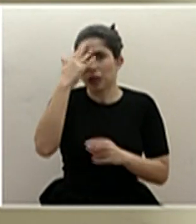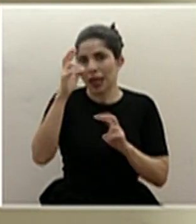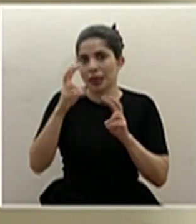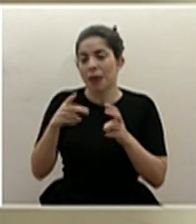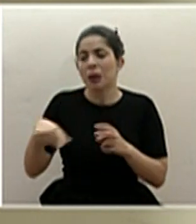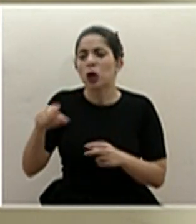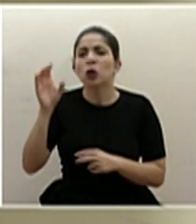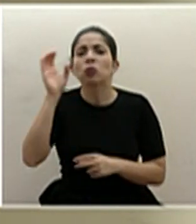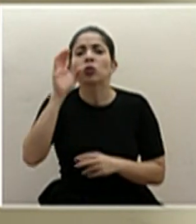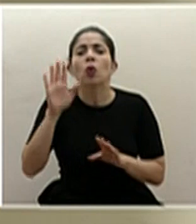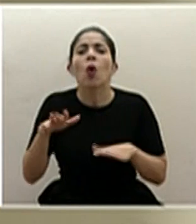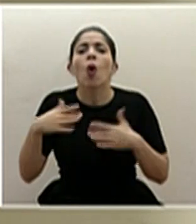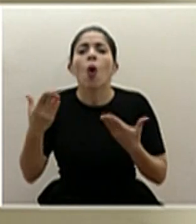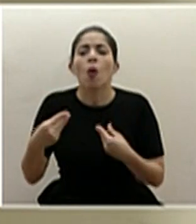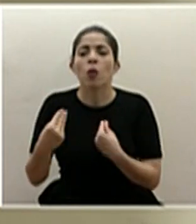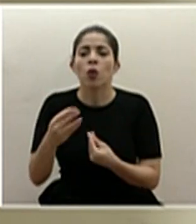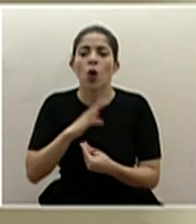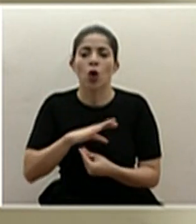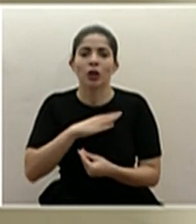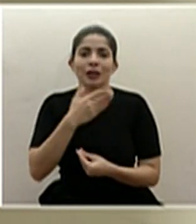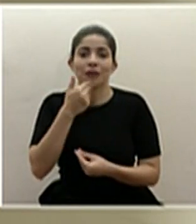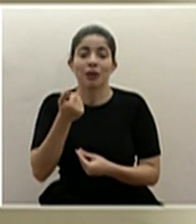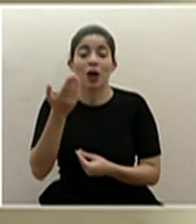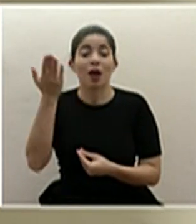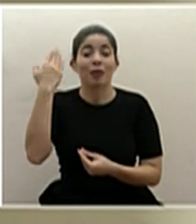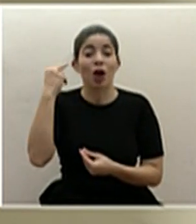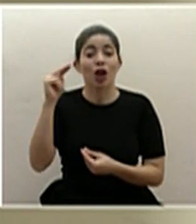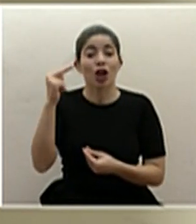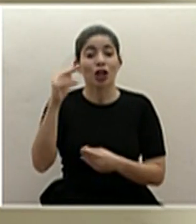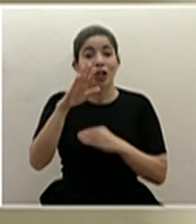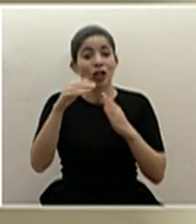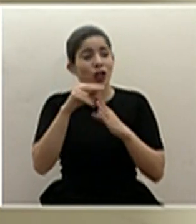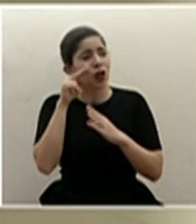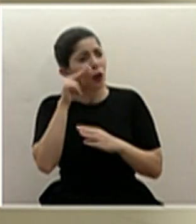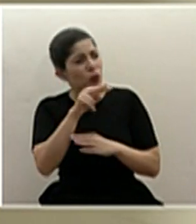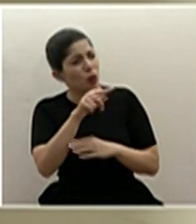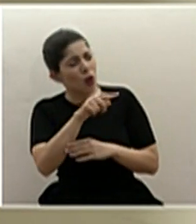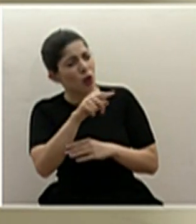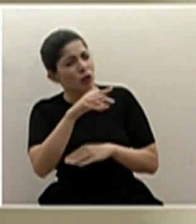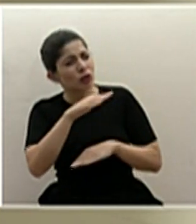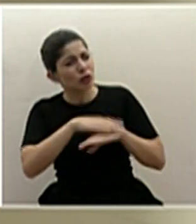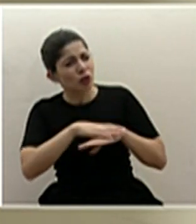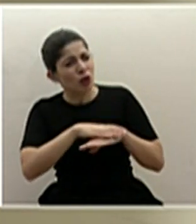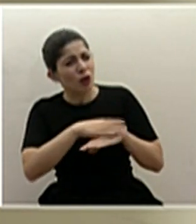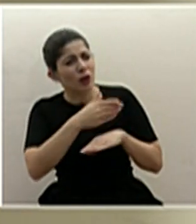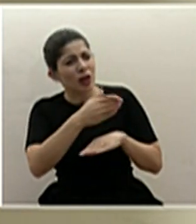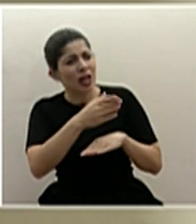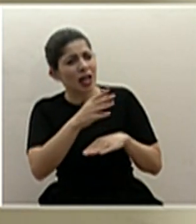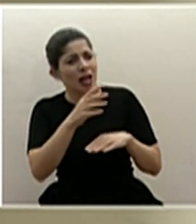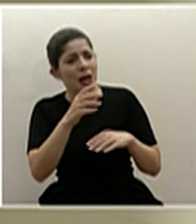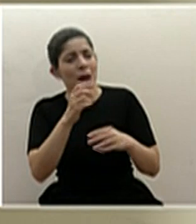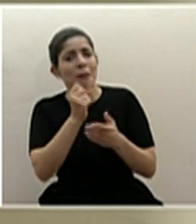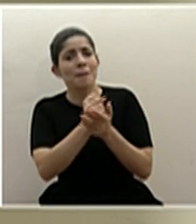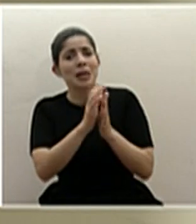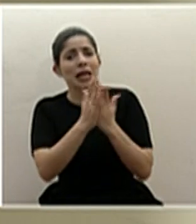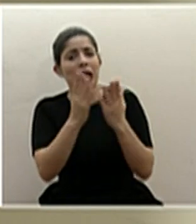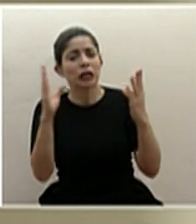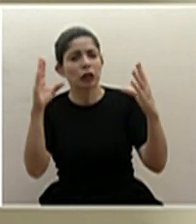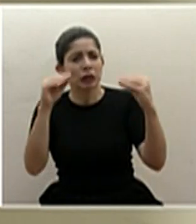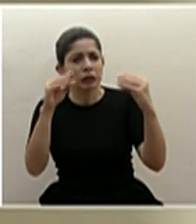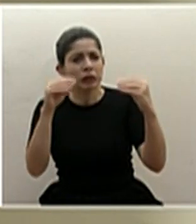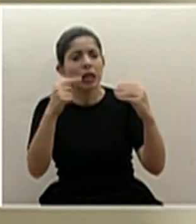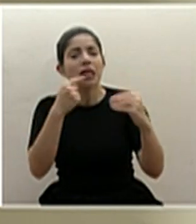está buscando las mejores condiciones. Cuando se dio esa noticia que todos vimos, el contacto con la homóloga de migración es